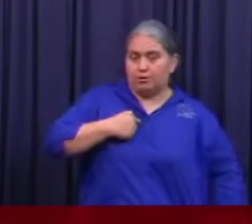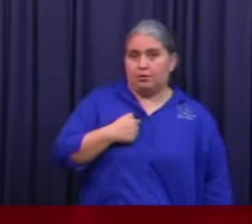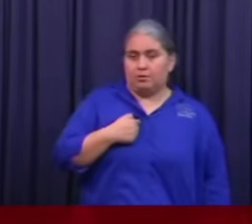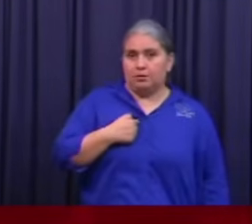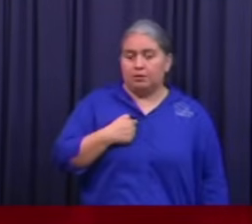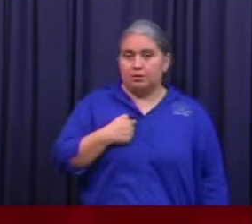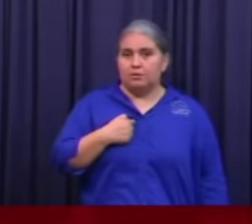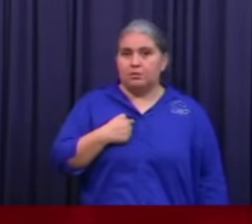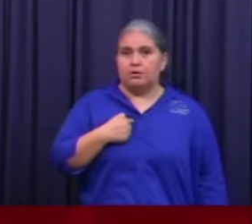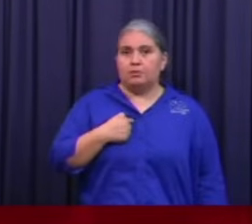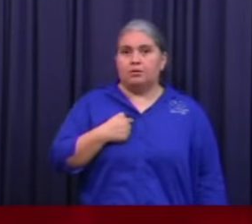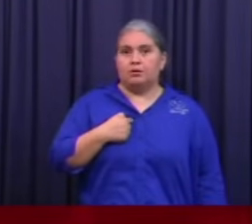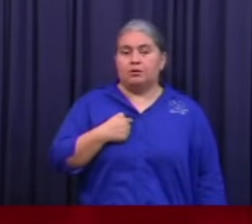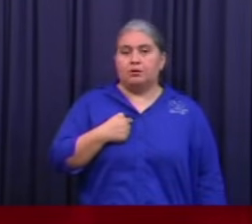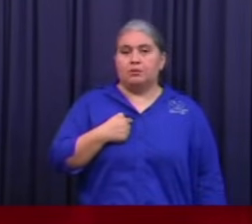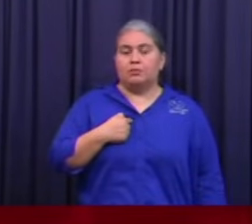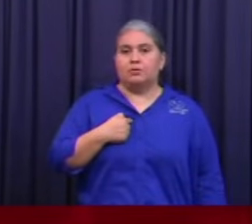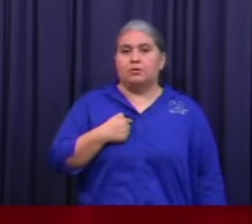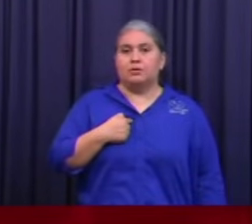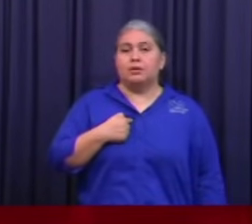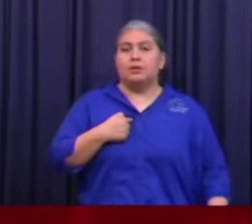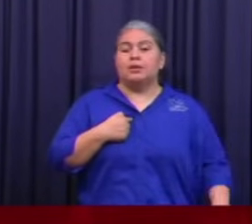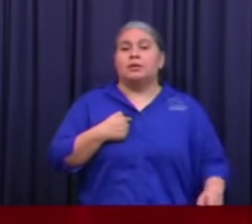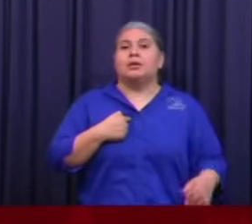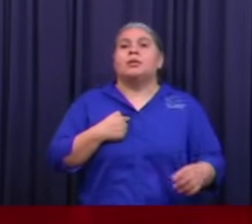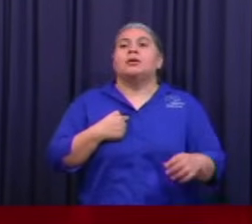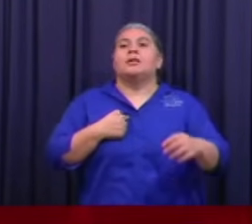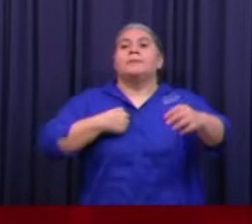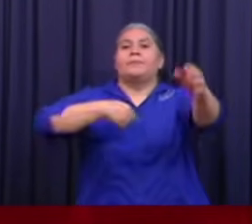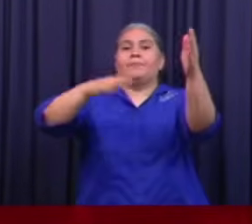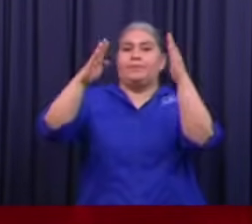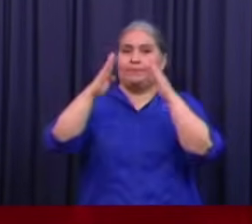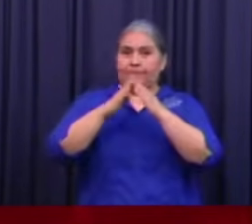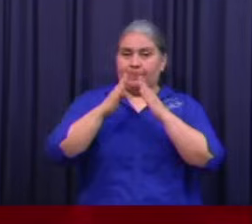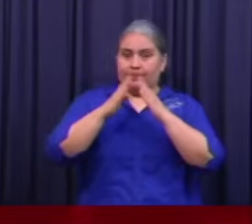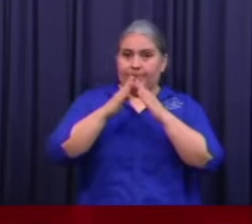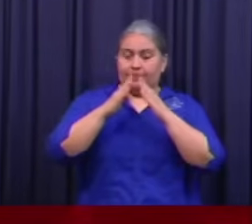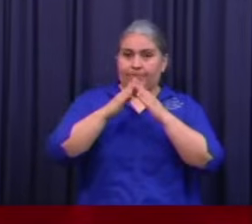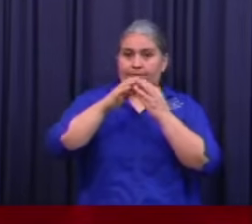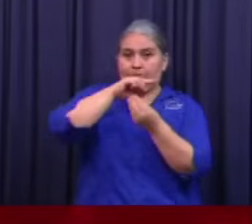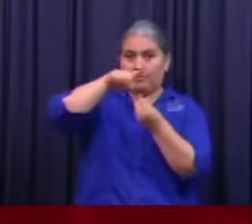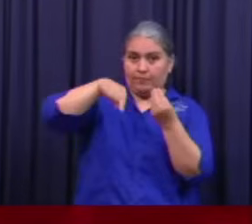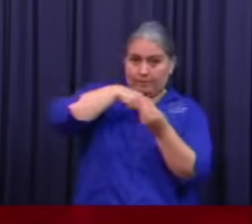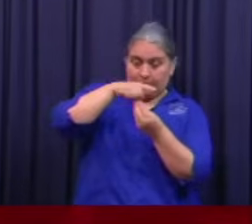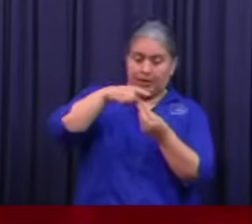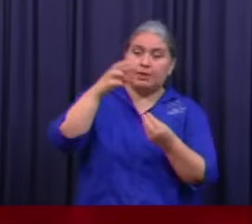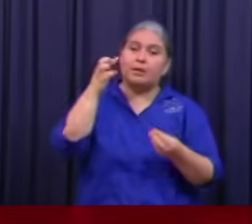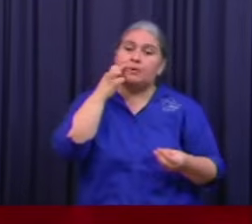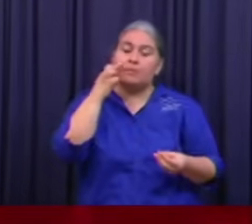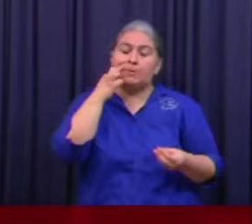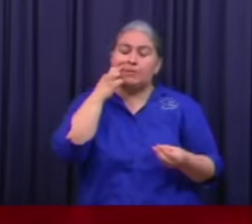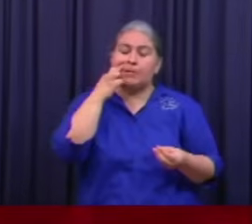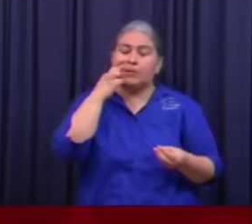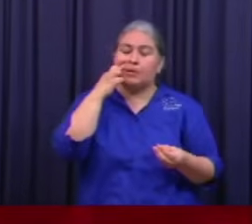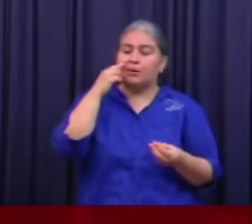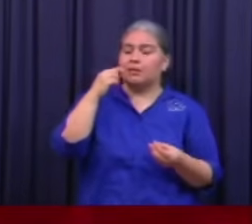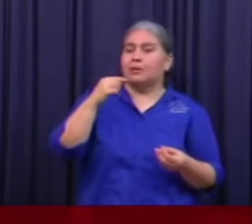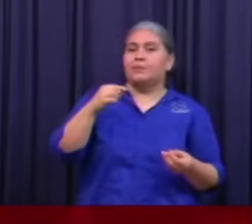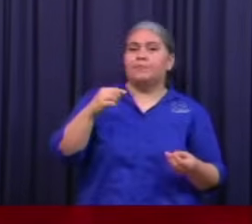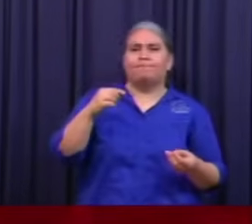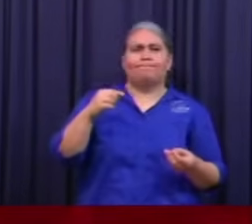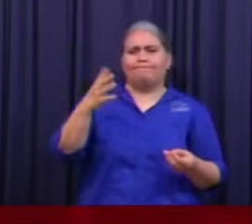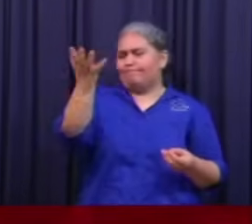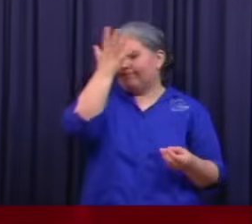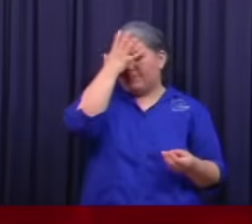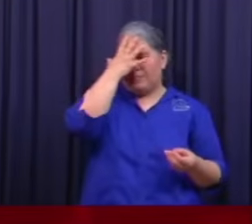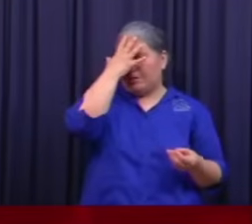yo y la casa de mi padre hemos pecado hemos